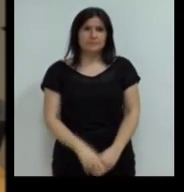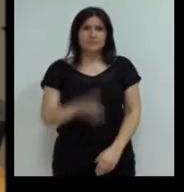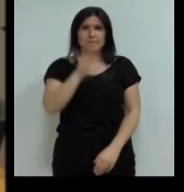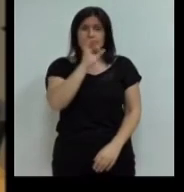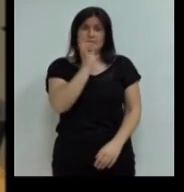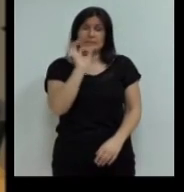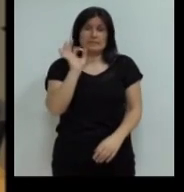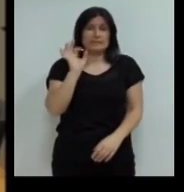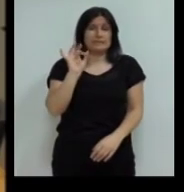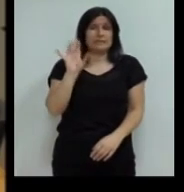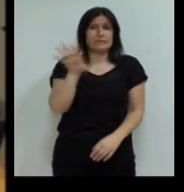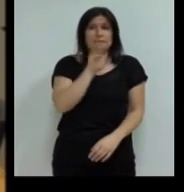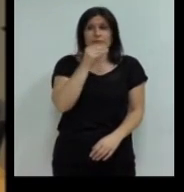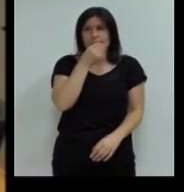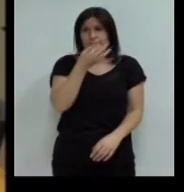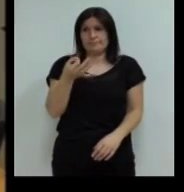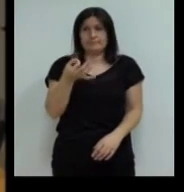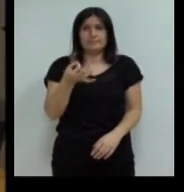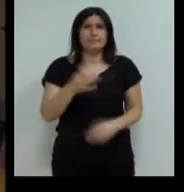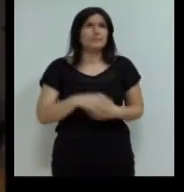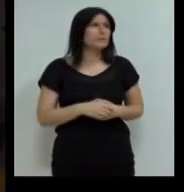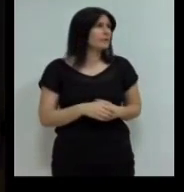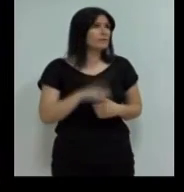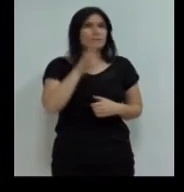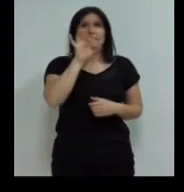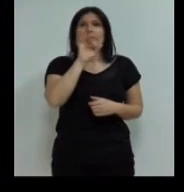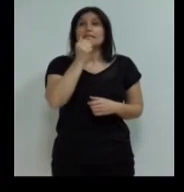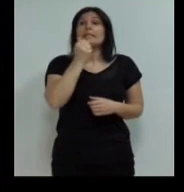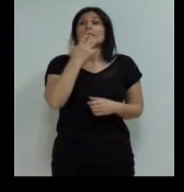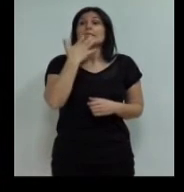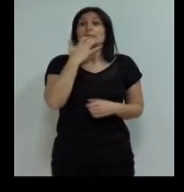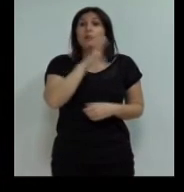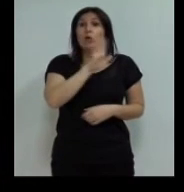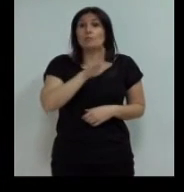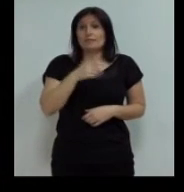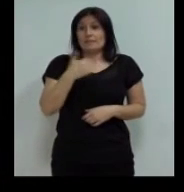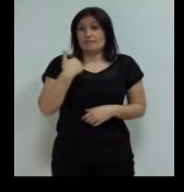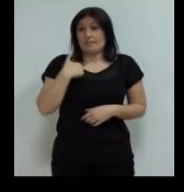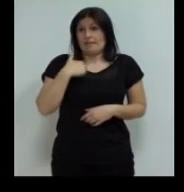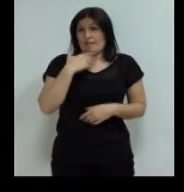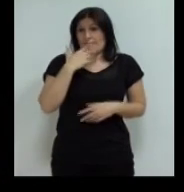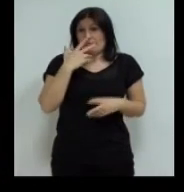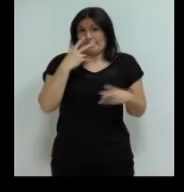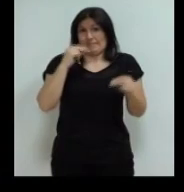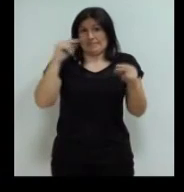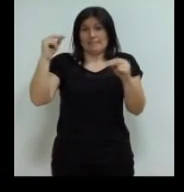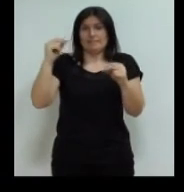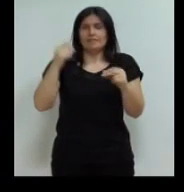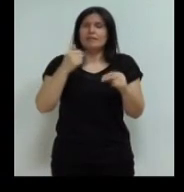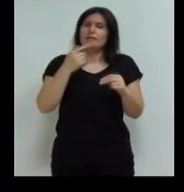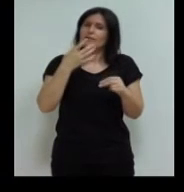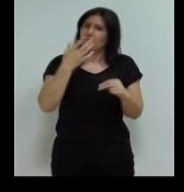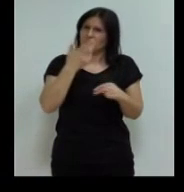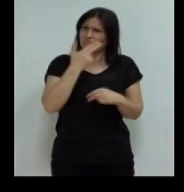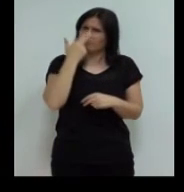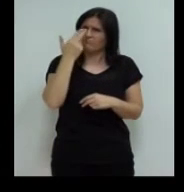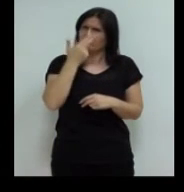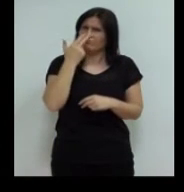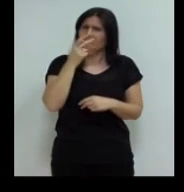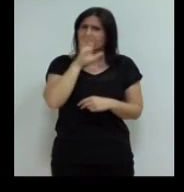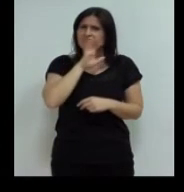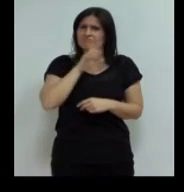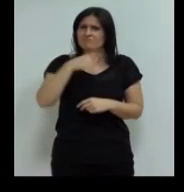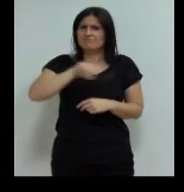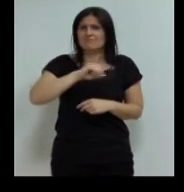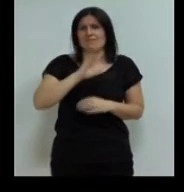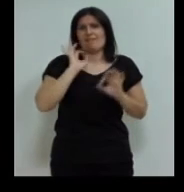os parece, vamos a ir ya clausurando, ¿eh? Es muy interesante y la verdad que además estando con gente experta es